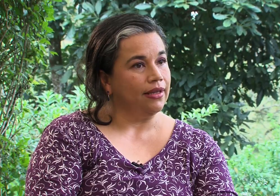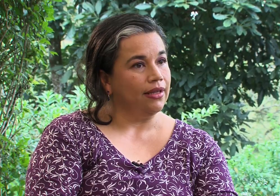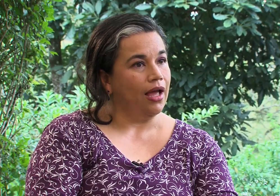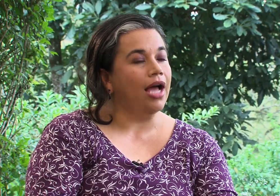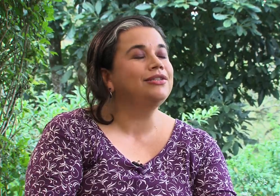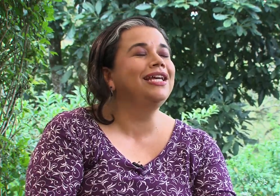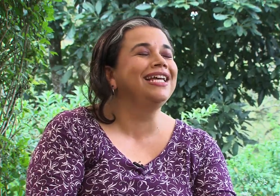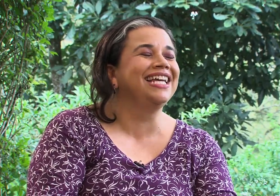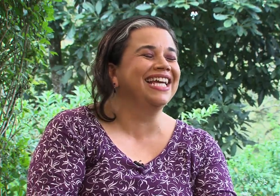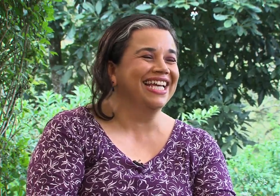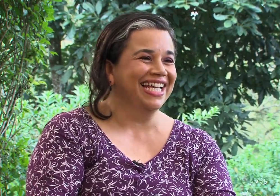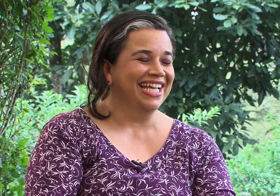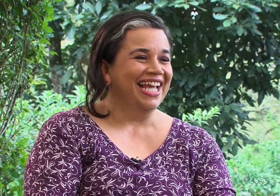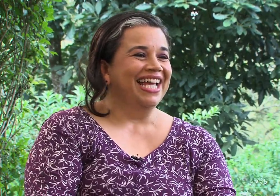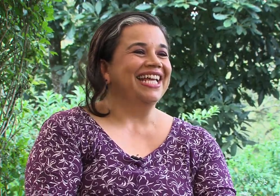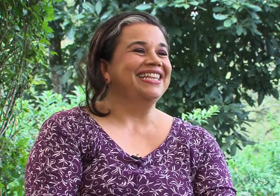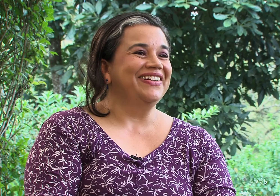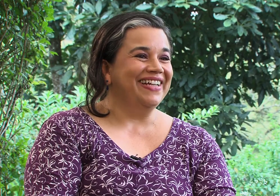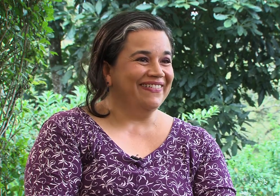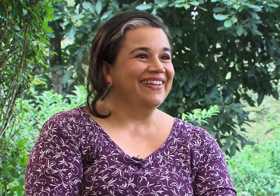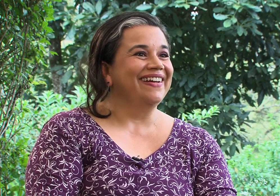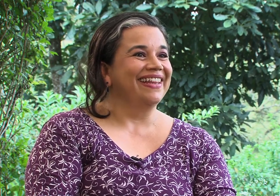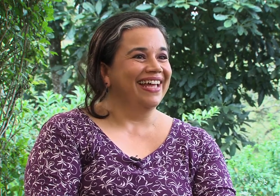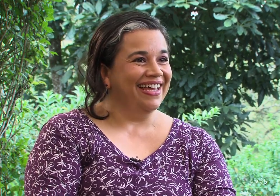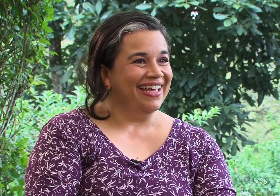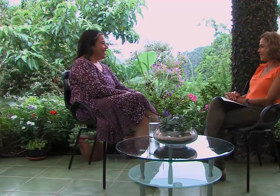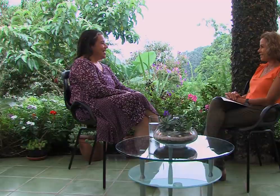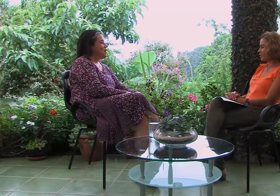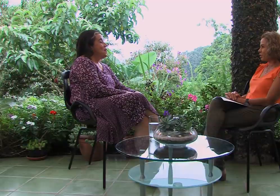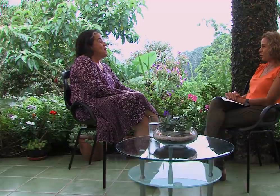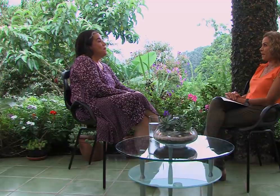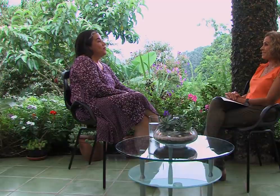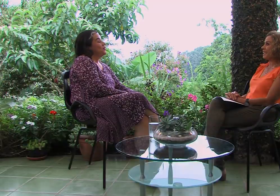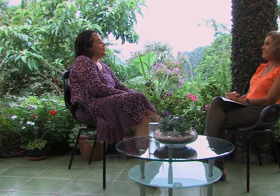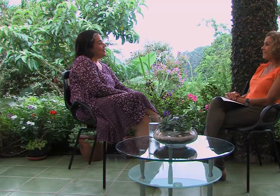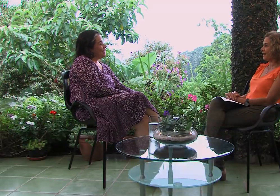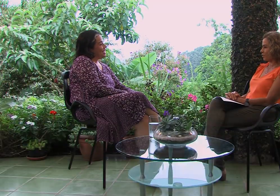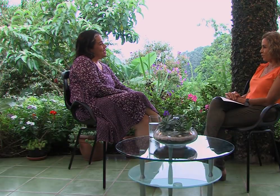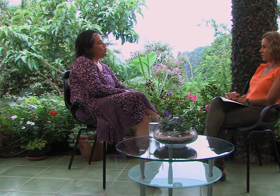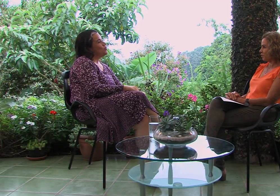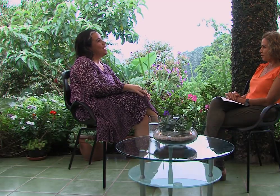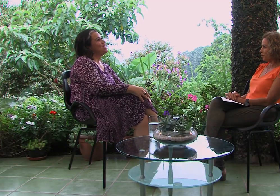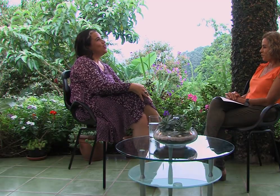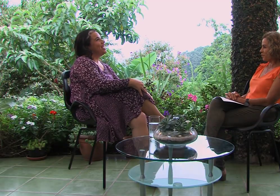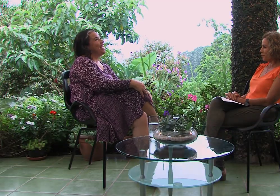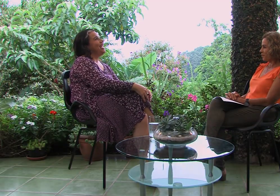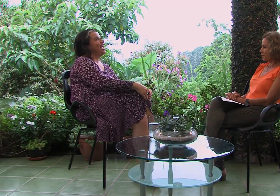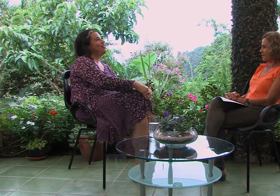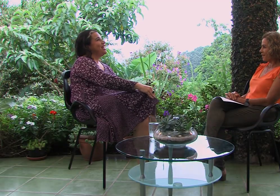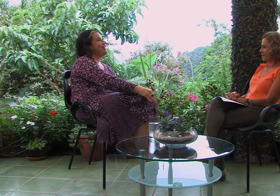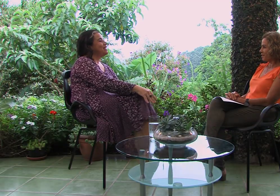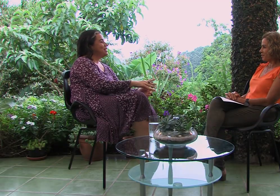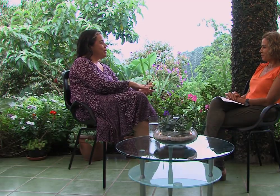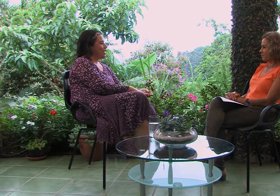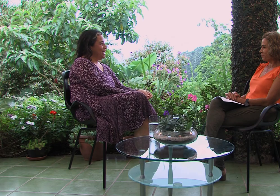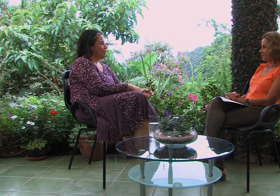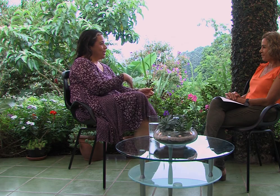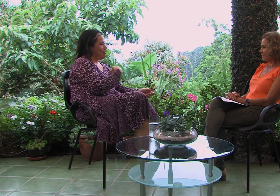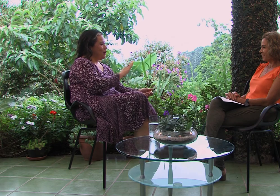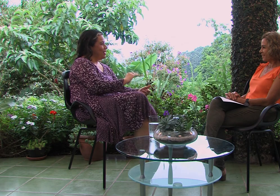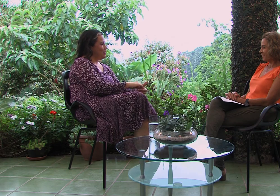salir de eso. Ay, sí. ¿Qué quiere decir eso? Qué terrible. ¿Qué hay detrás de ese discurso para salir de eso? Yo pienso que hay una idea también